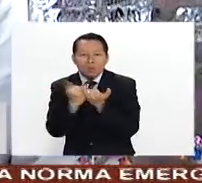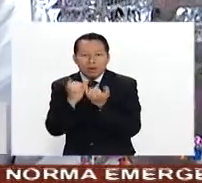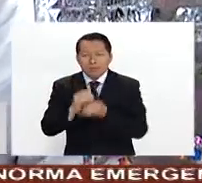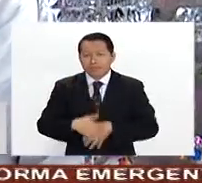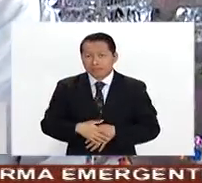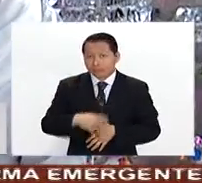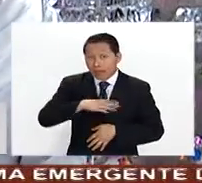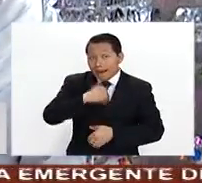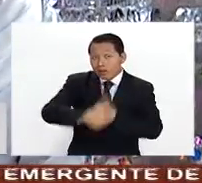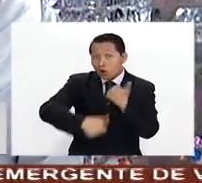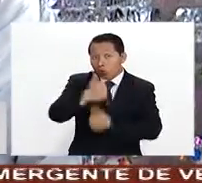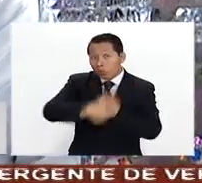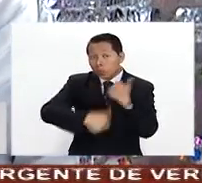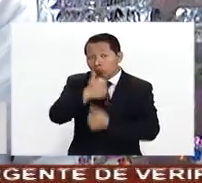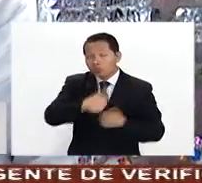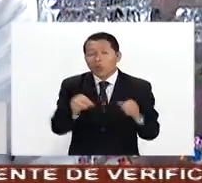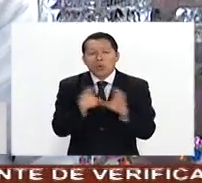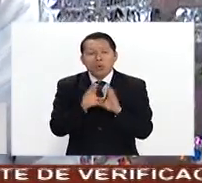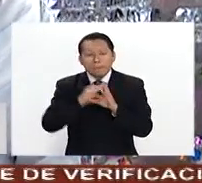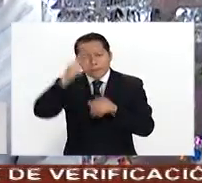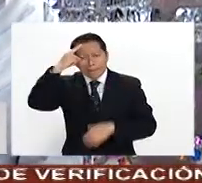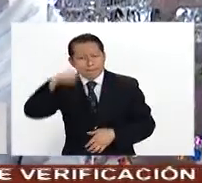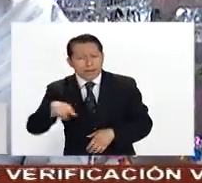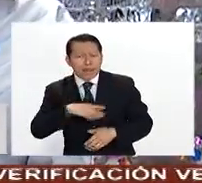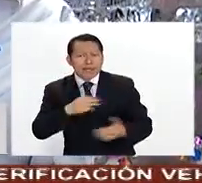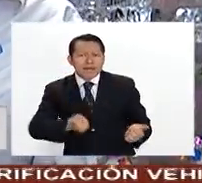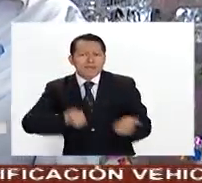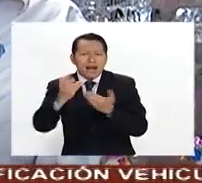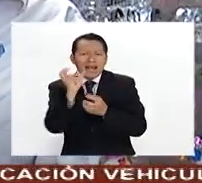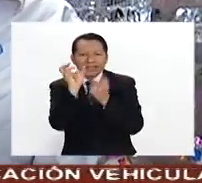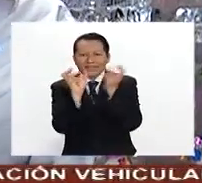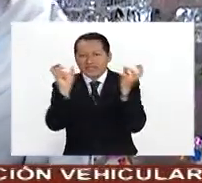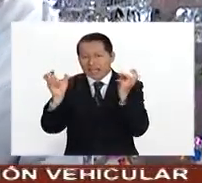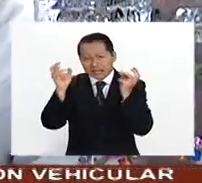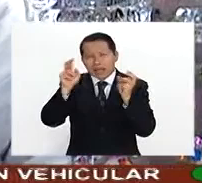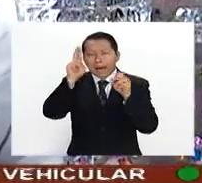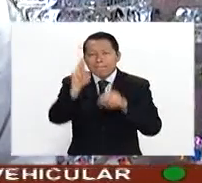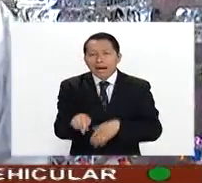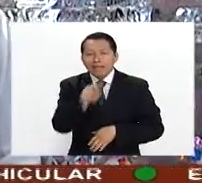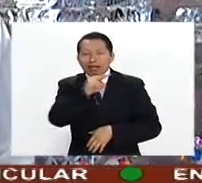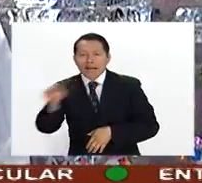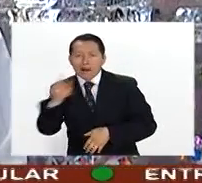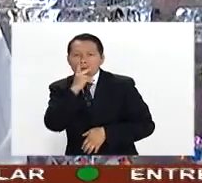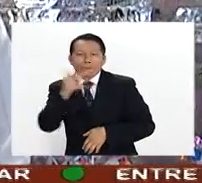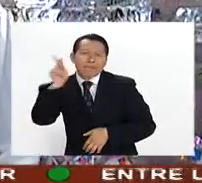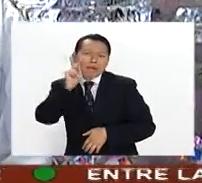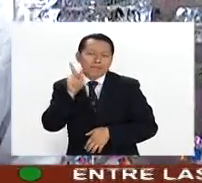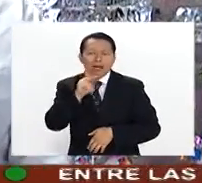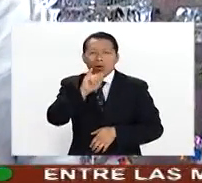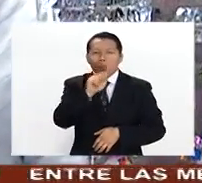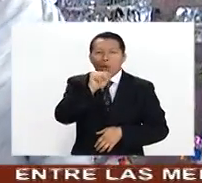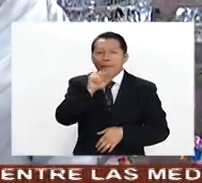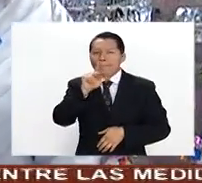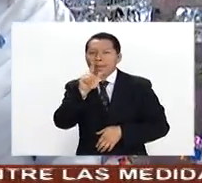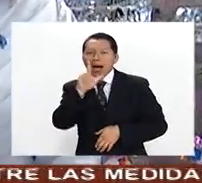concurso para llevar esferas al Vaticano, al Papa, a Juan Pablo II,